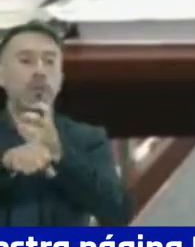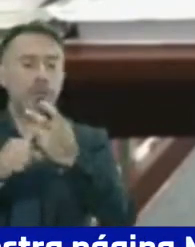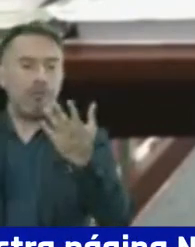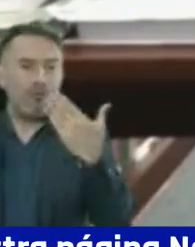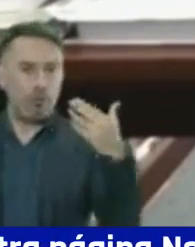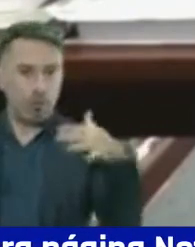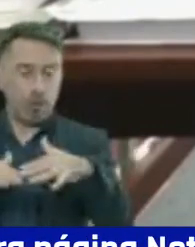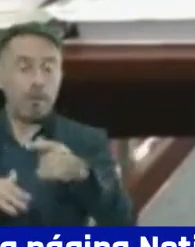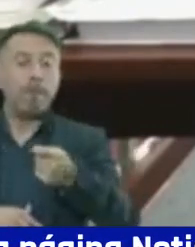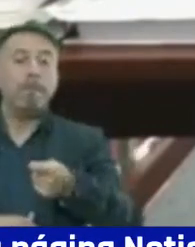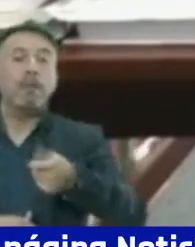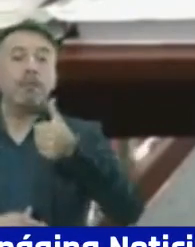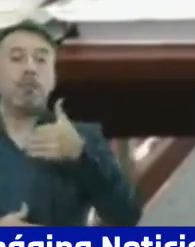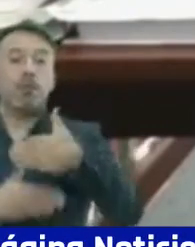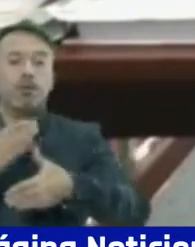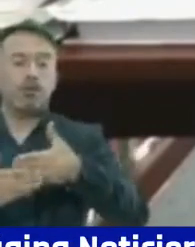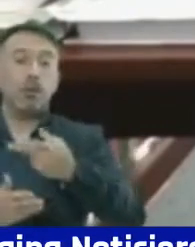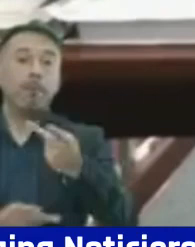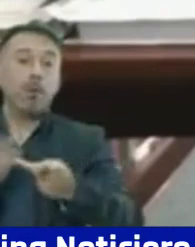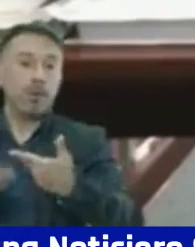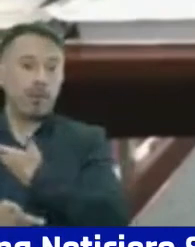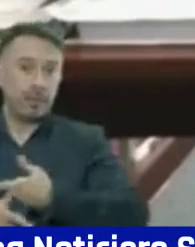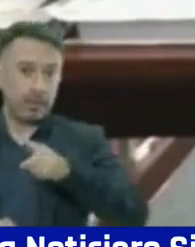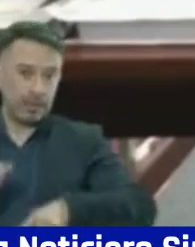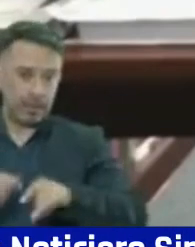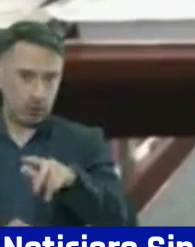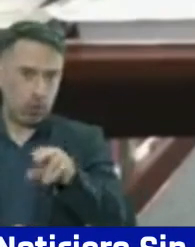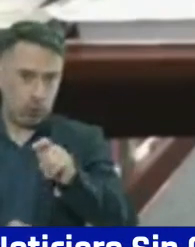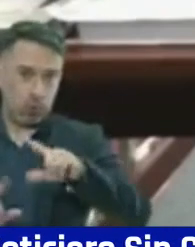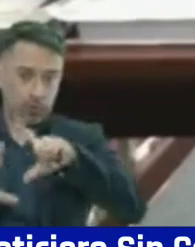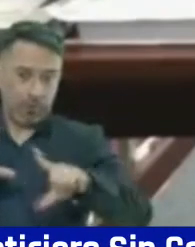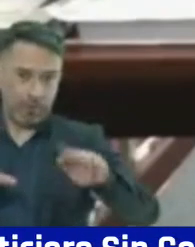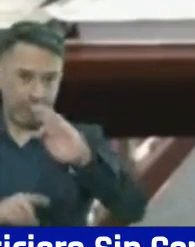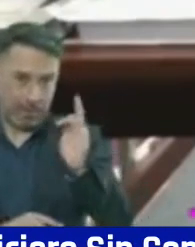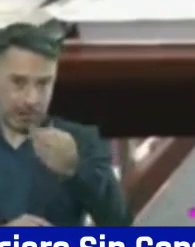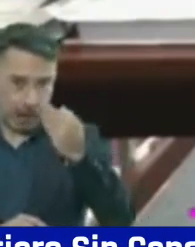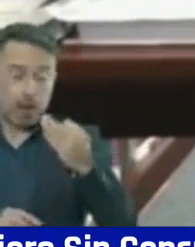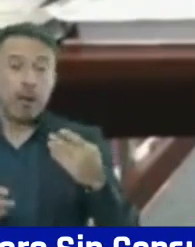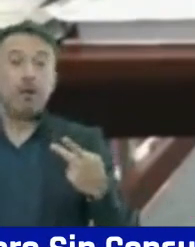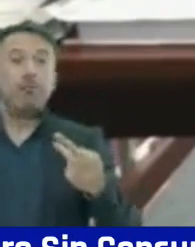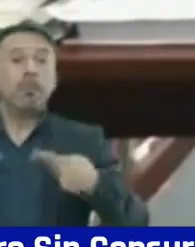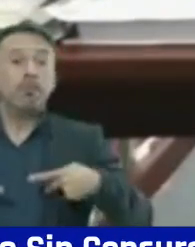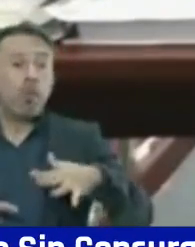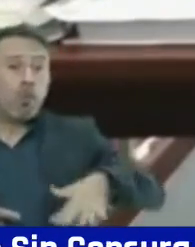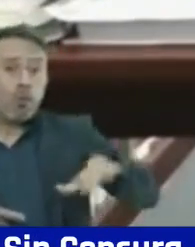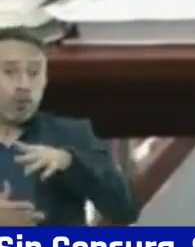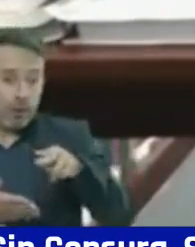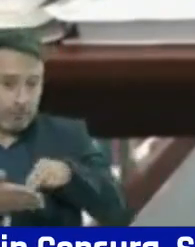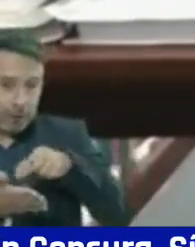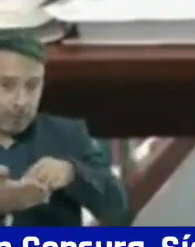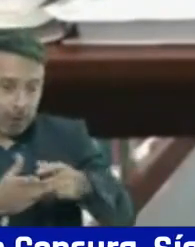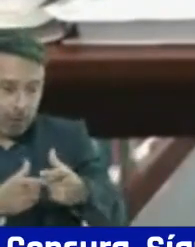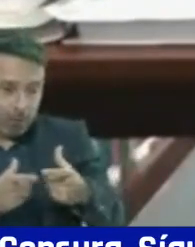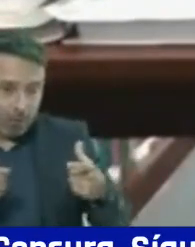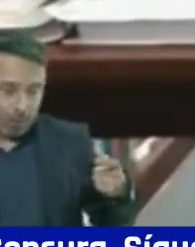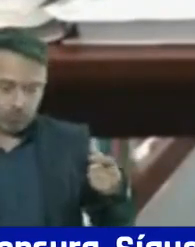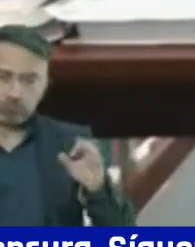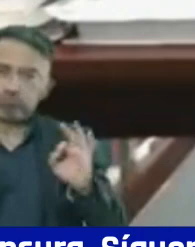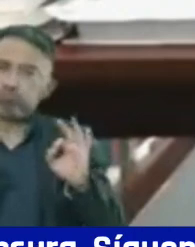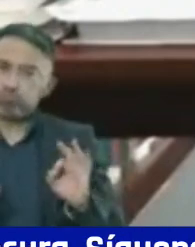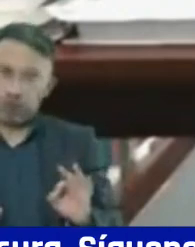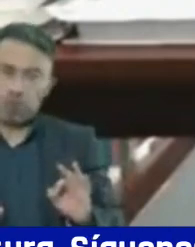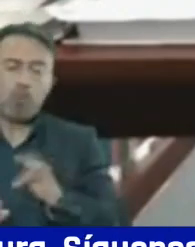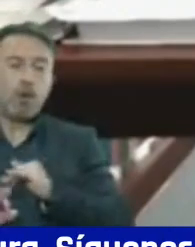de mandato del titular del Poder Ejecutivo Federal, tanto por el número de firmas de apoyo requeridas, que efectivamente superan con creces